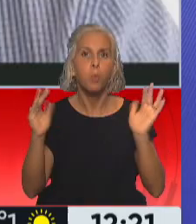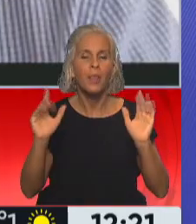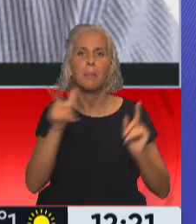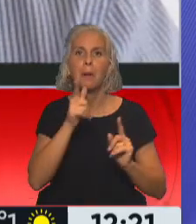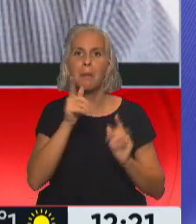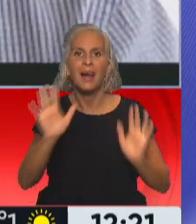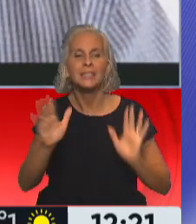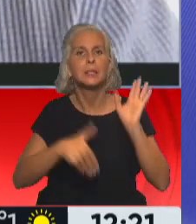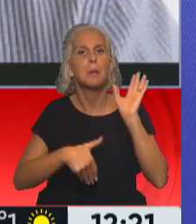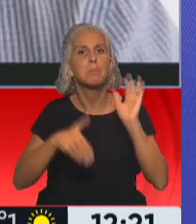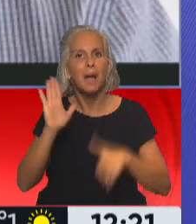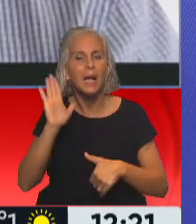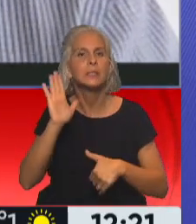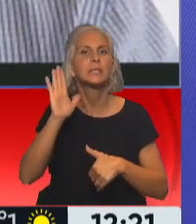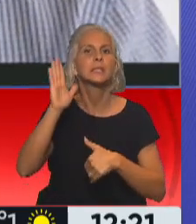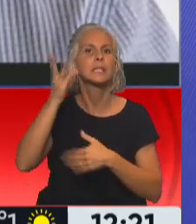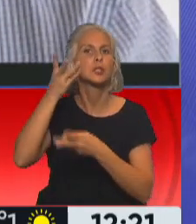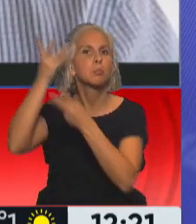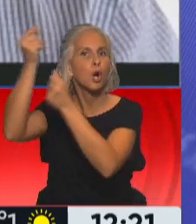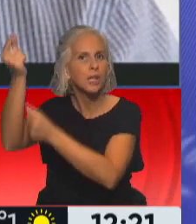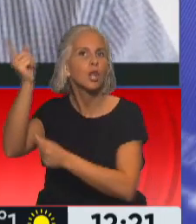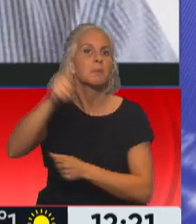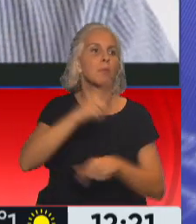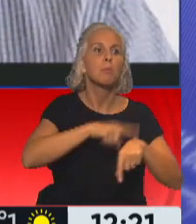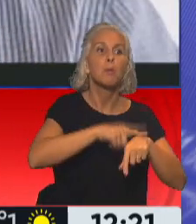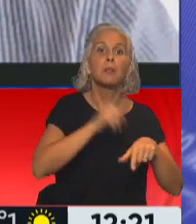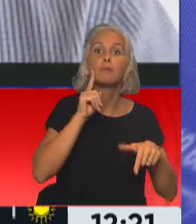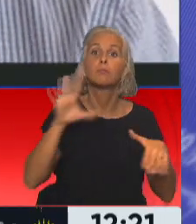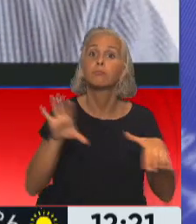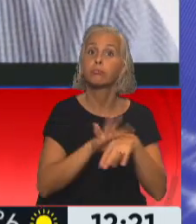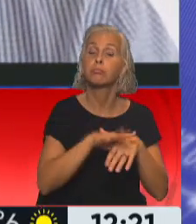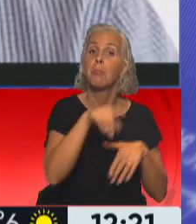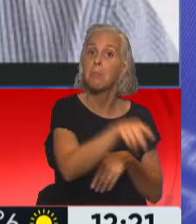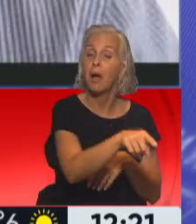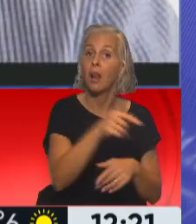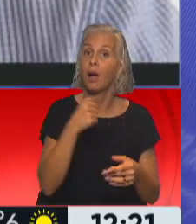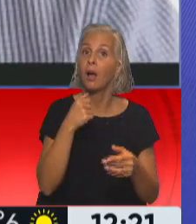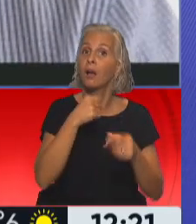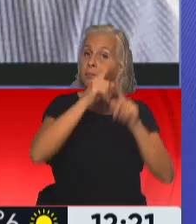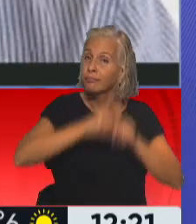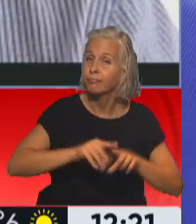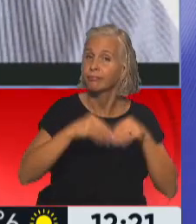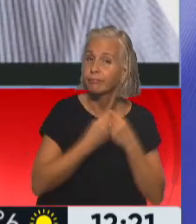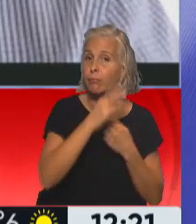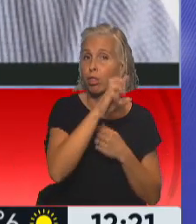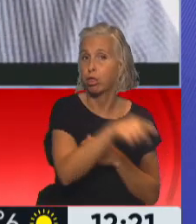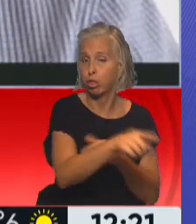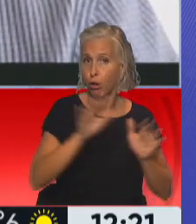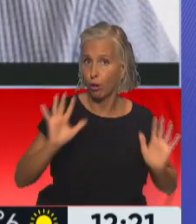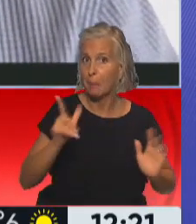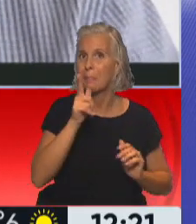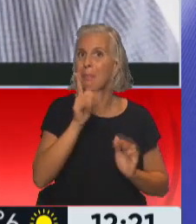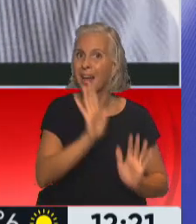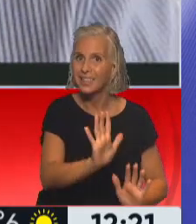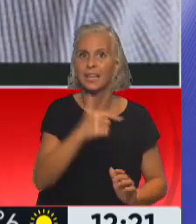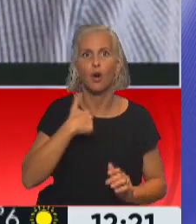es cada exportador el que decidirá el momento adecuado para hacer la liquidación de sus dólares. Me parece a mí que